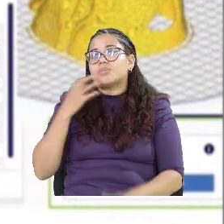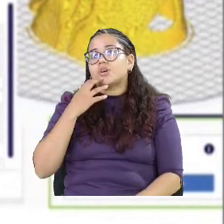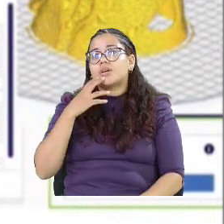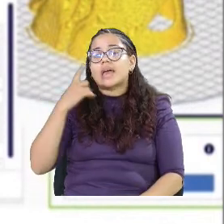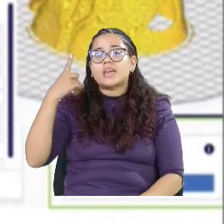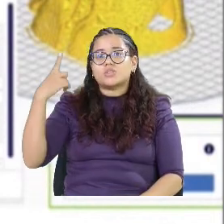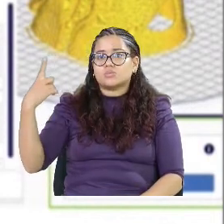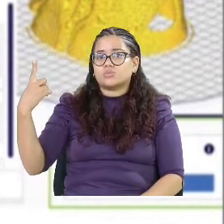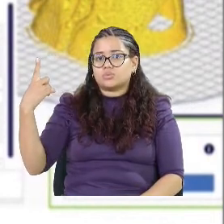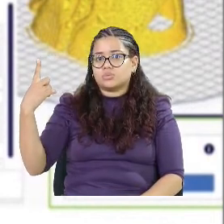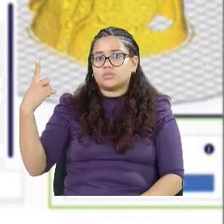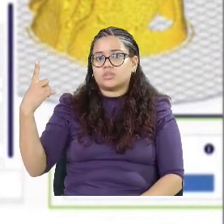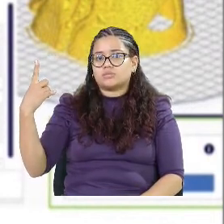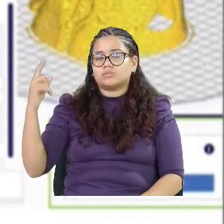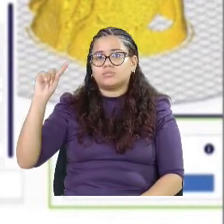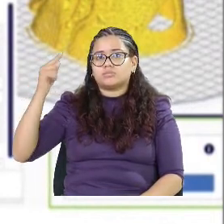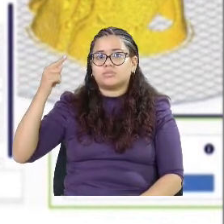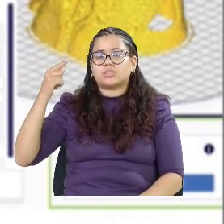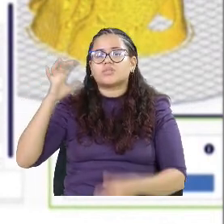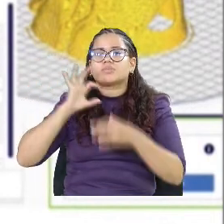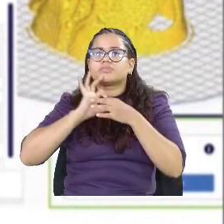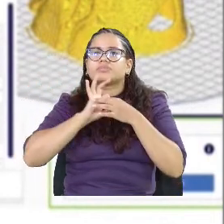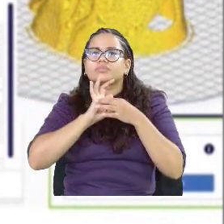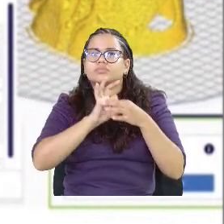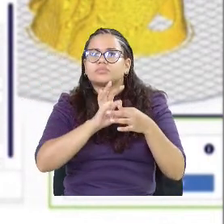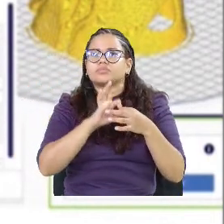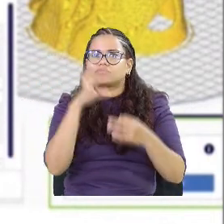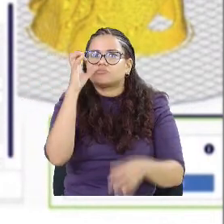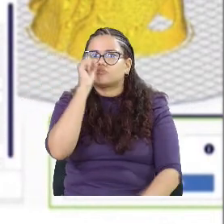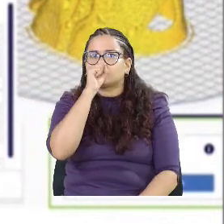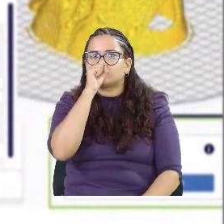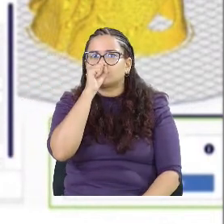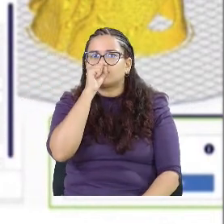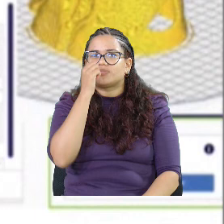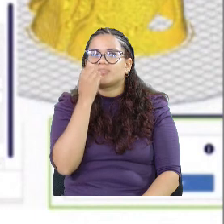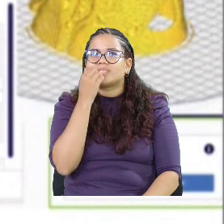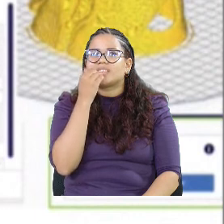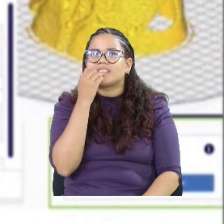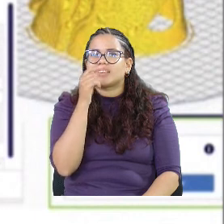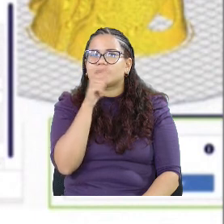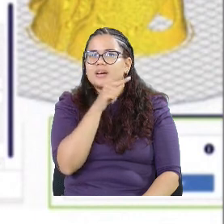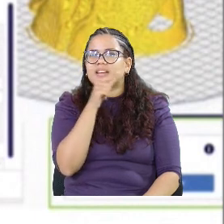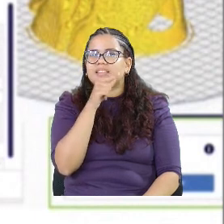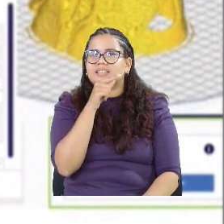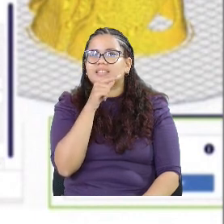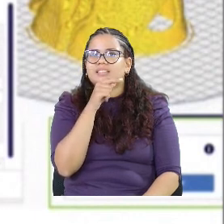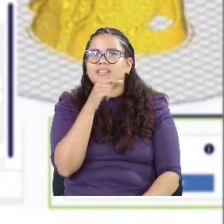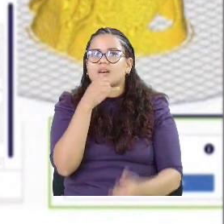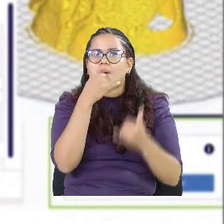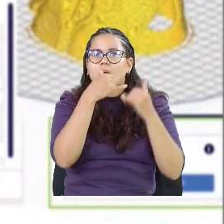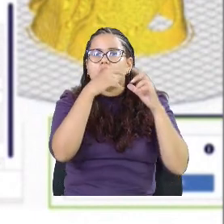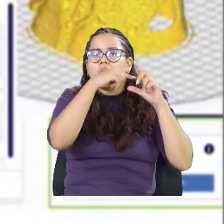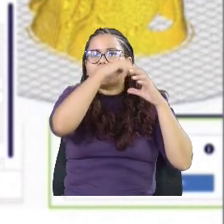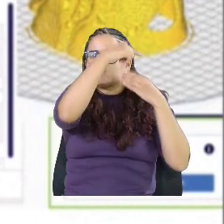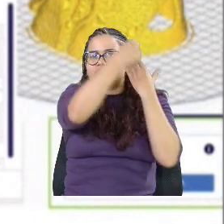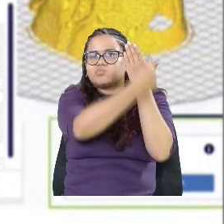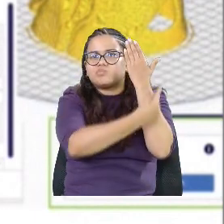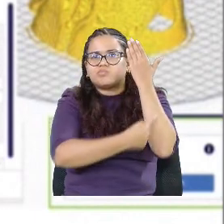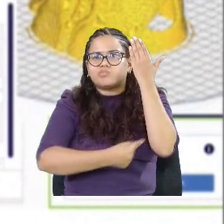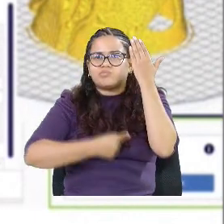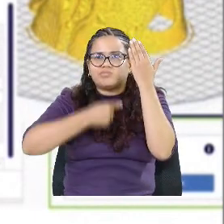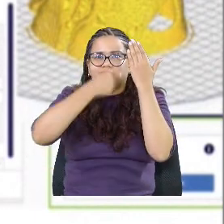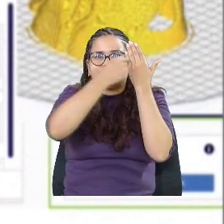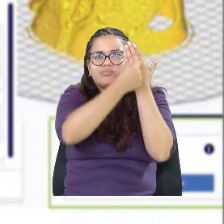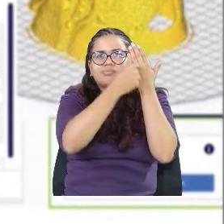hizo con unos elementos de conexión. Ustedes lo pueden ver en los extremos donde hay unos cilindros. En esos cilindros se conectan